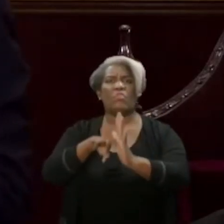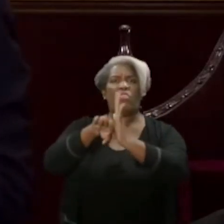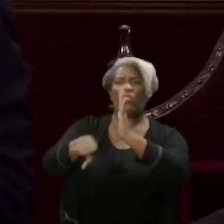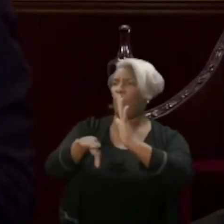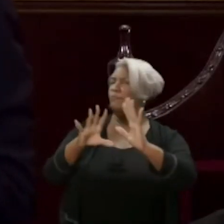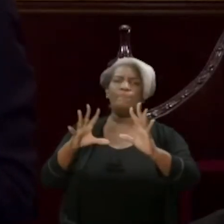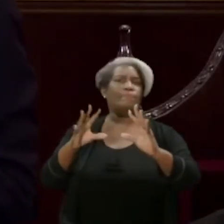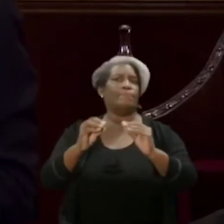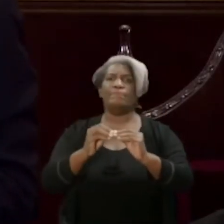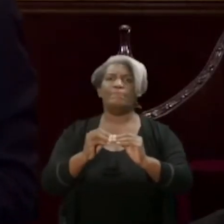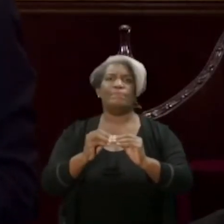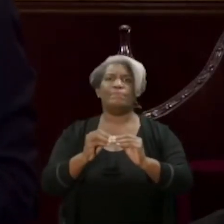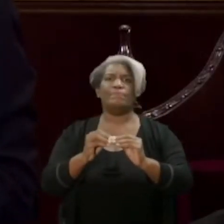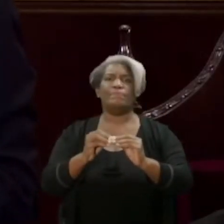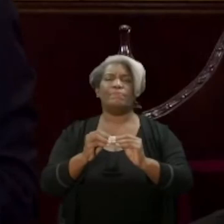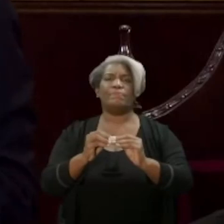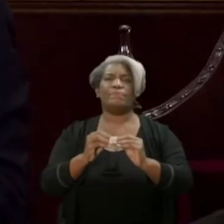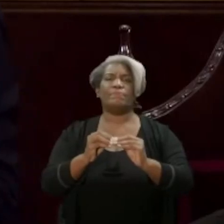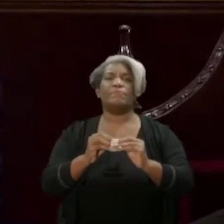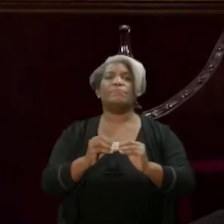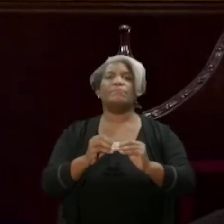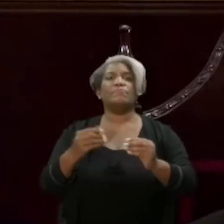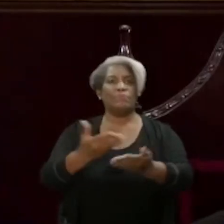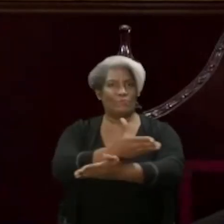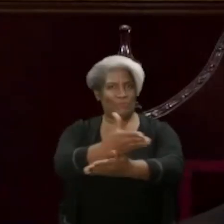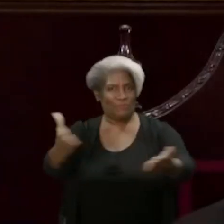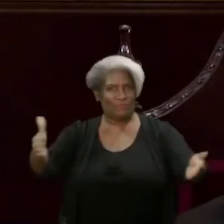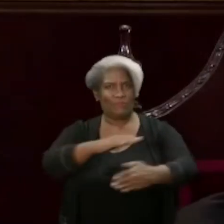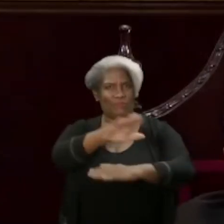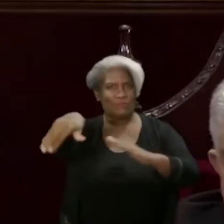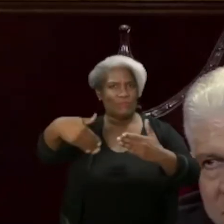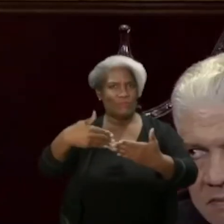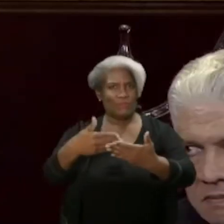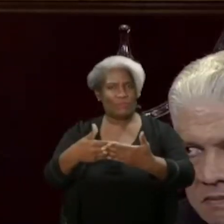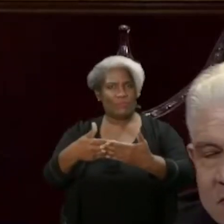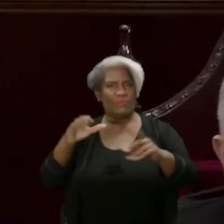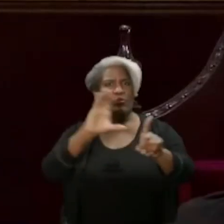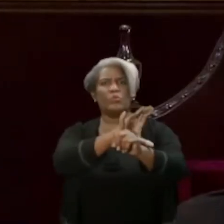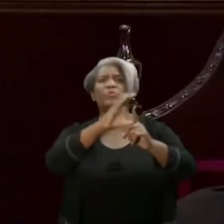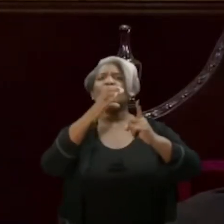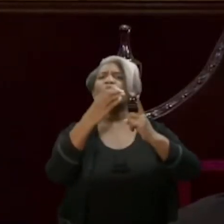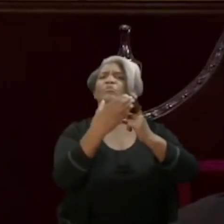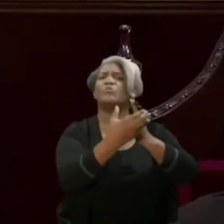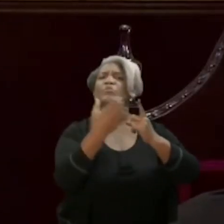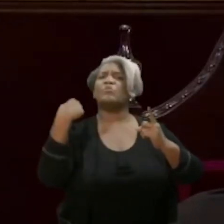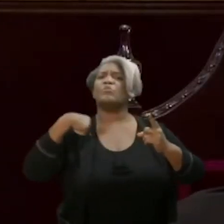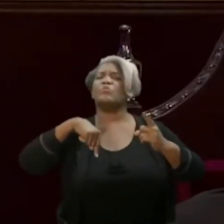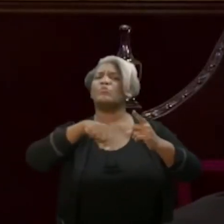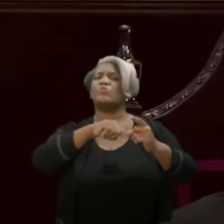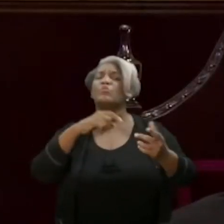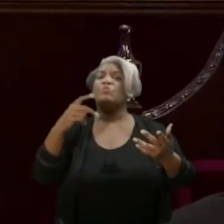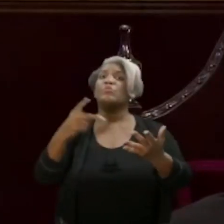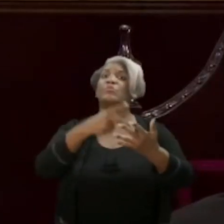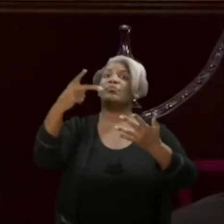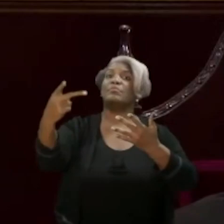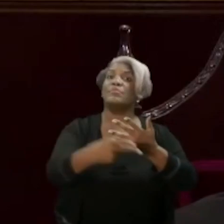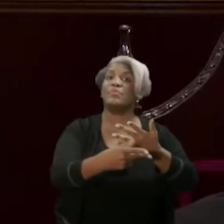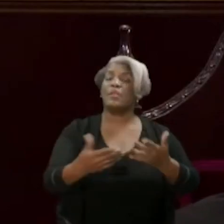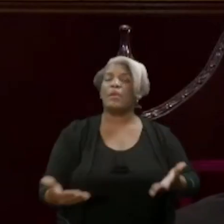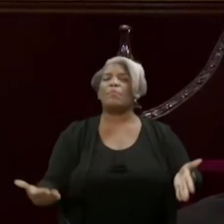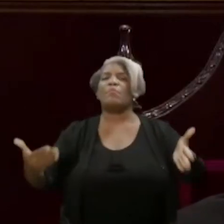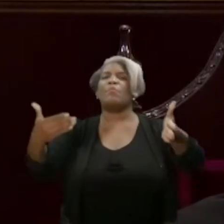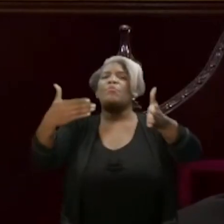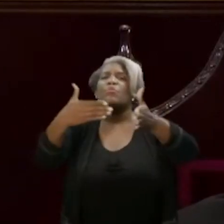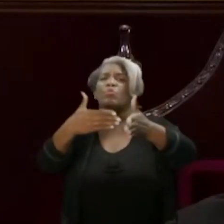hacia las personas con discapacidad. Asambleístas, en materia cultural hemos emprendido un ambicioso plan de rescate, restauración